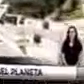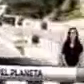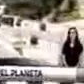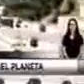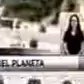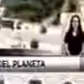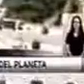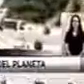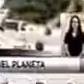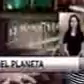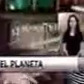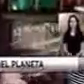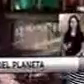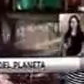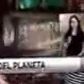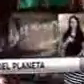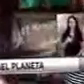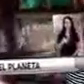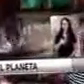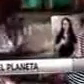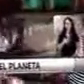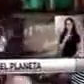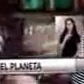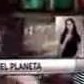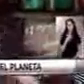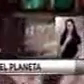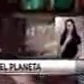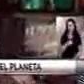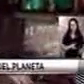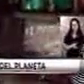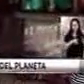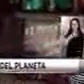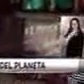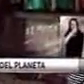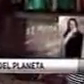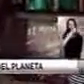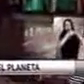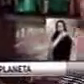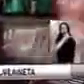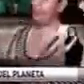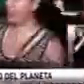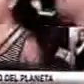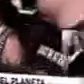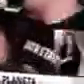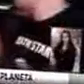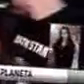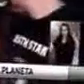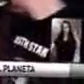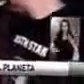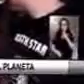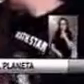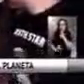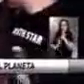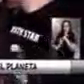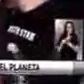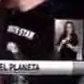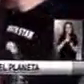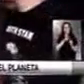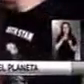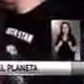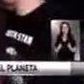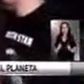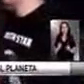¿Les dio algo de susto ver esa torre y dónde llegaba ese cable? Sí, cuando llegamos, sí. Un poco